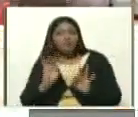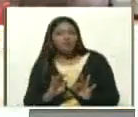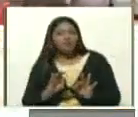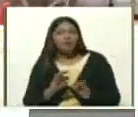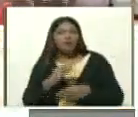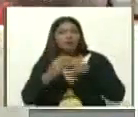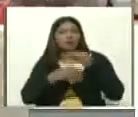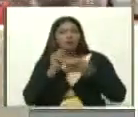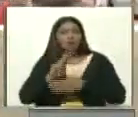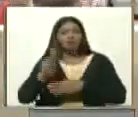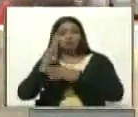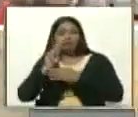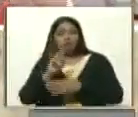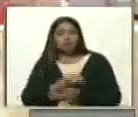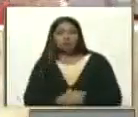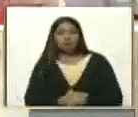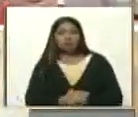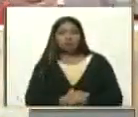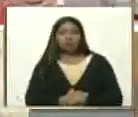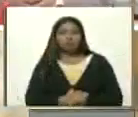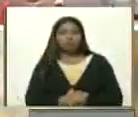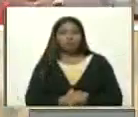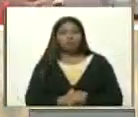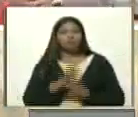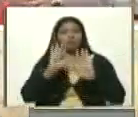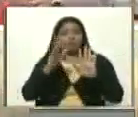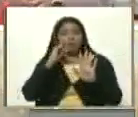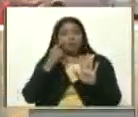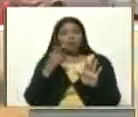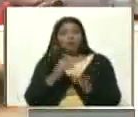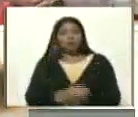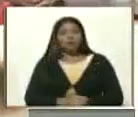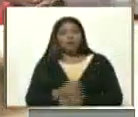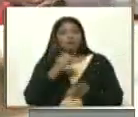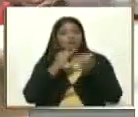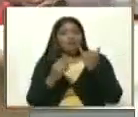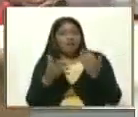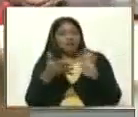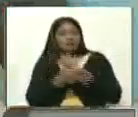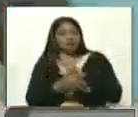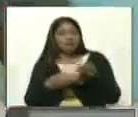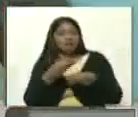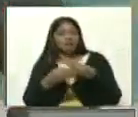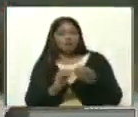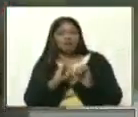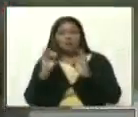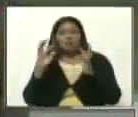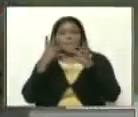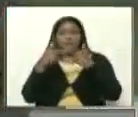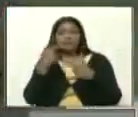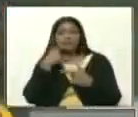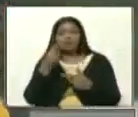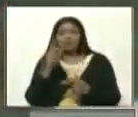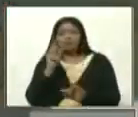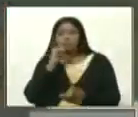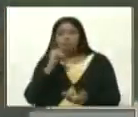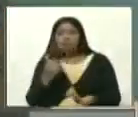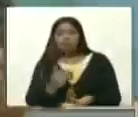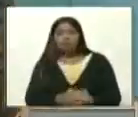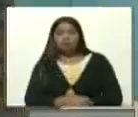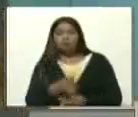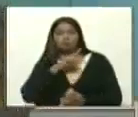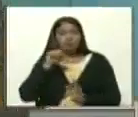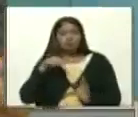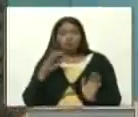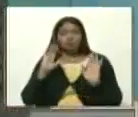que se está usando en este... Bueno, aunque hubo un fail, finalmente la misma empresa dijo, mira, aquí no montaron por las redes que